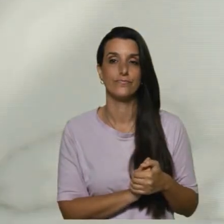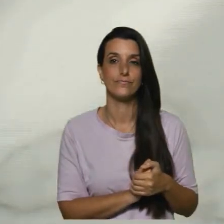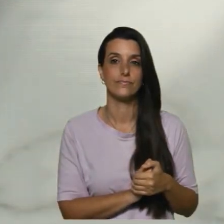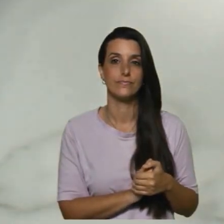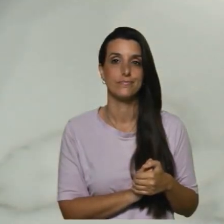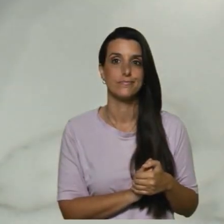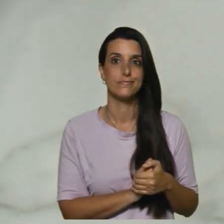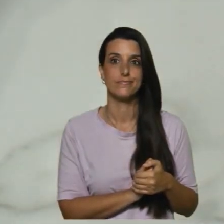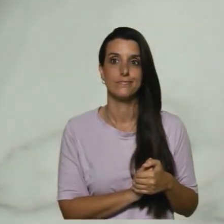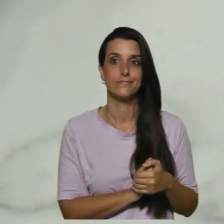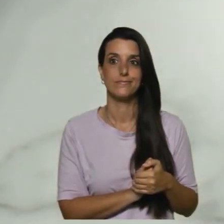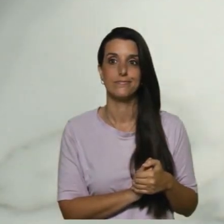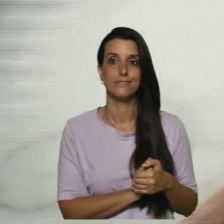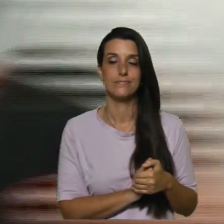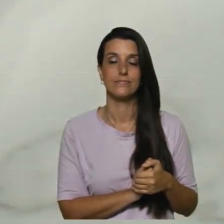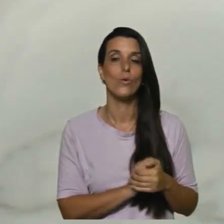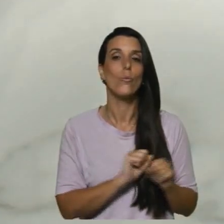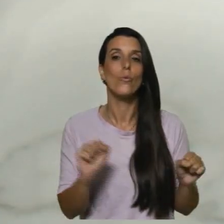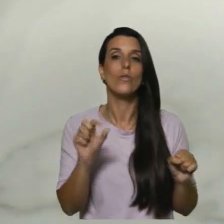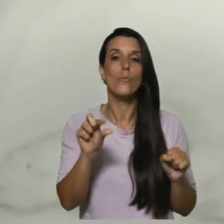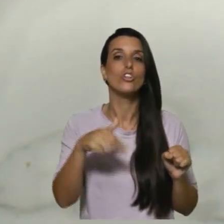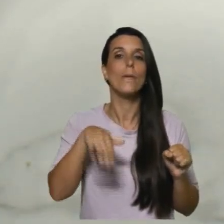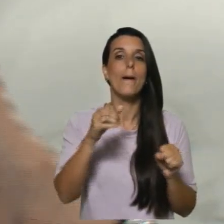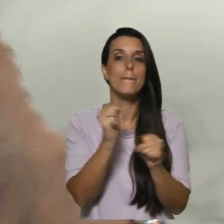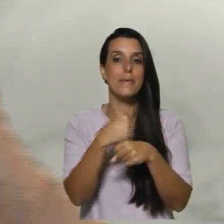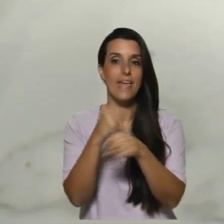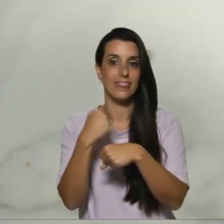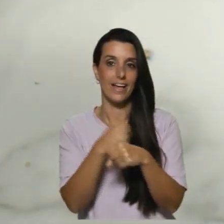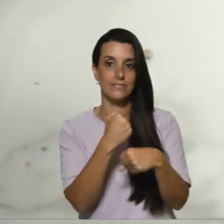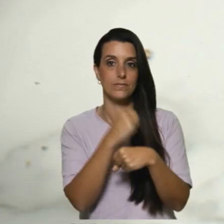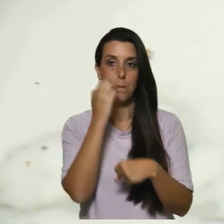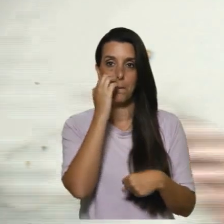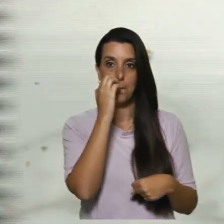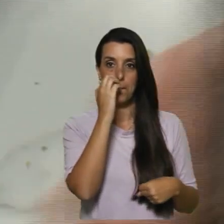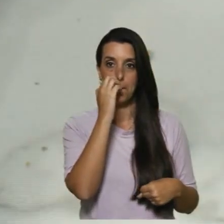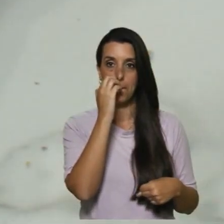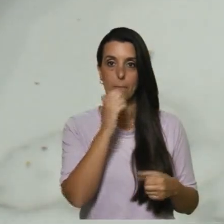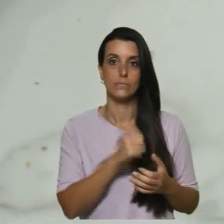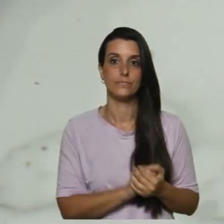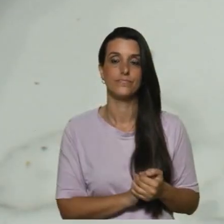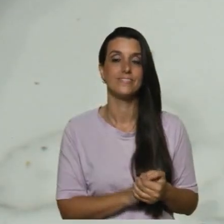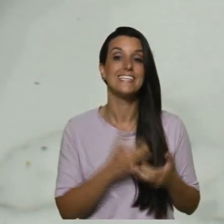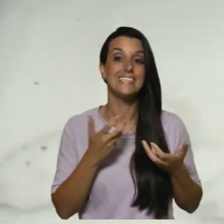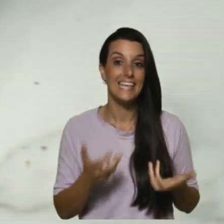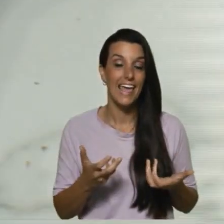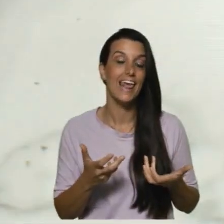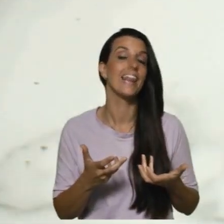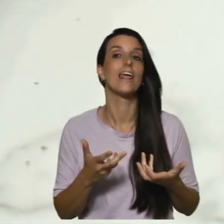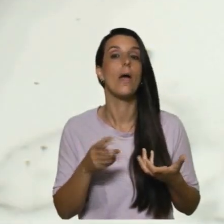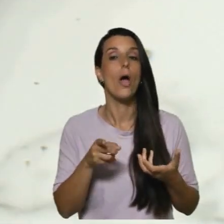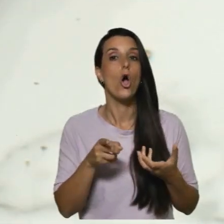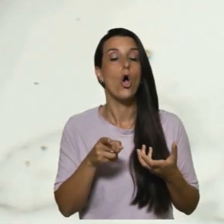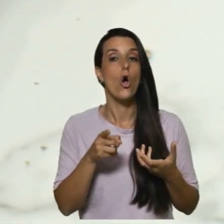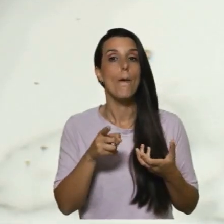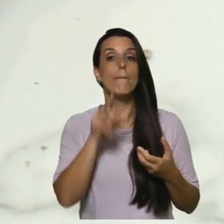Se queda delicioso. Le puedes poner un poquito más de pimienta por encima. Ahí está. Y si quieren, sacamos para que vean cómo va